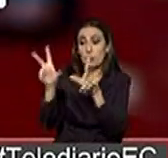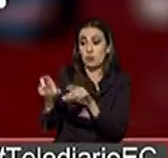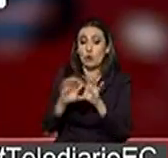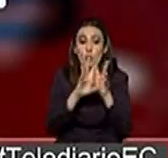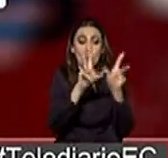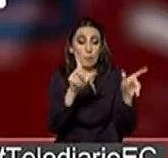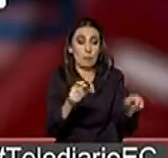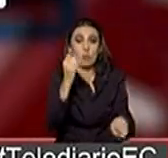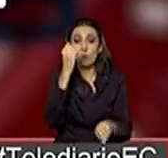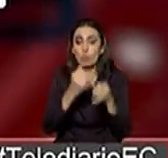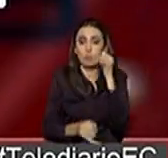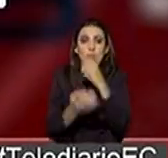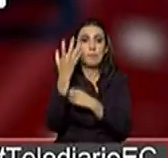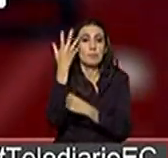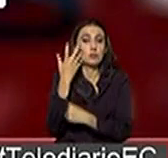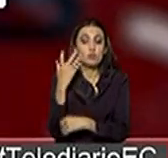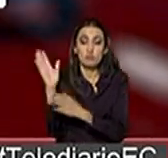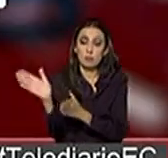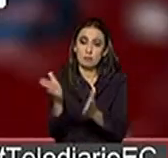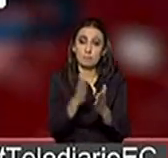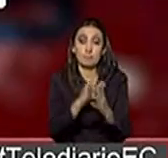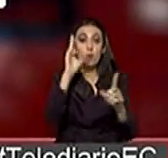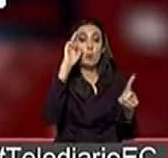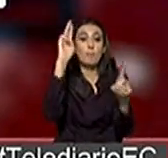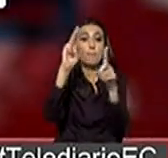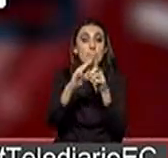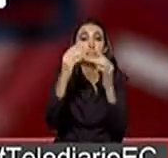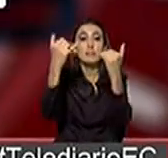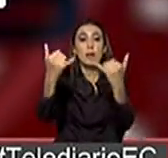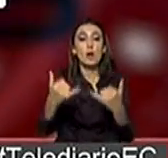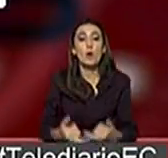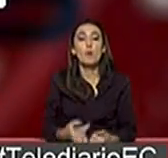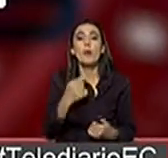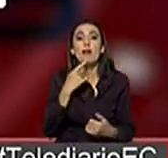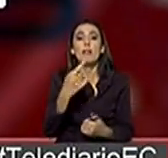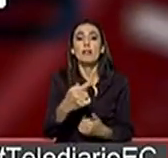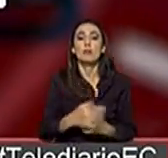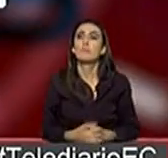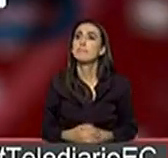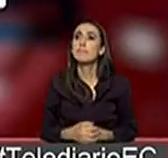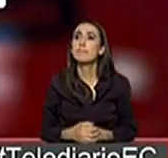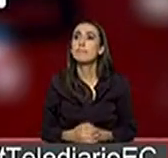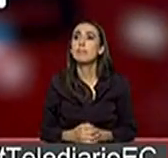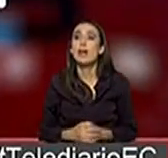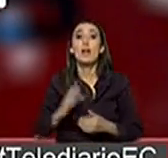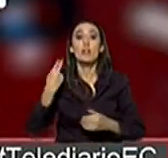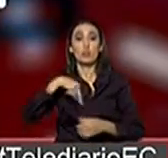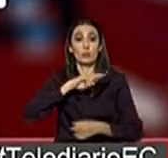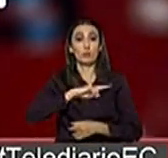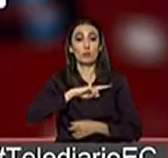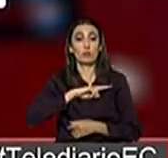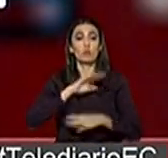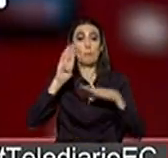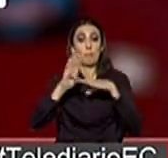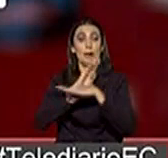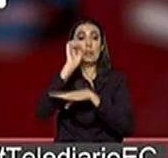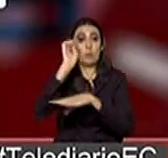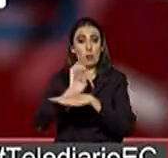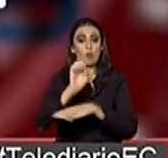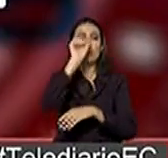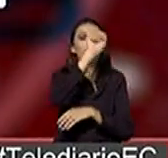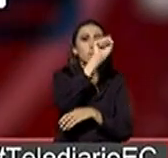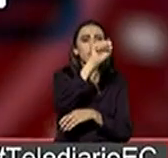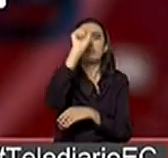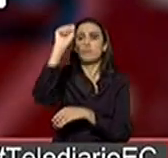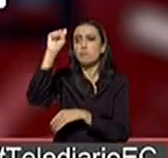protestas de los últimos días en su mensaje el jefe de estado dijo lo siguiente de puerta a puerta de manera inmediata llega el respaldo del